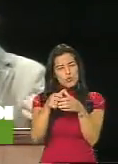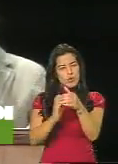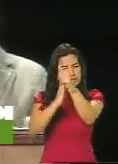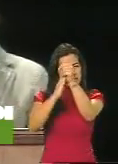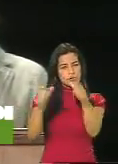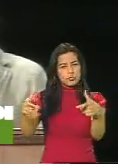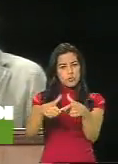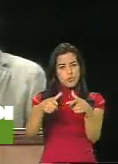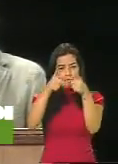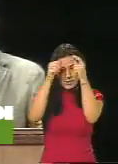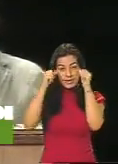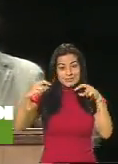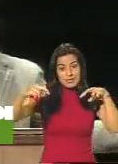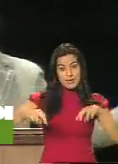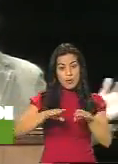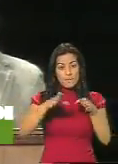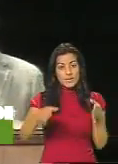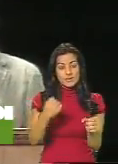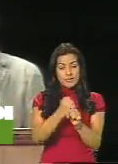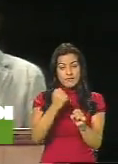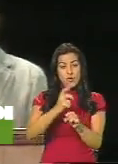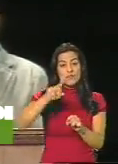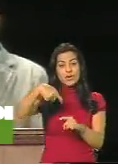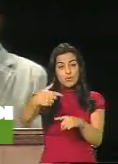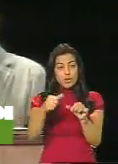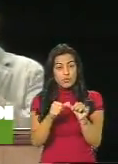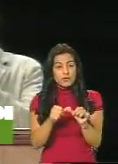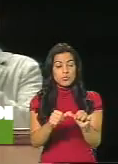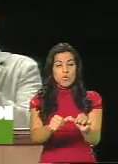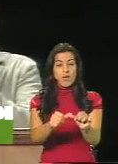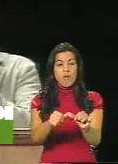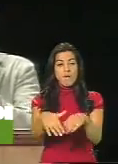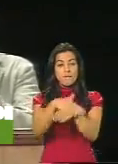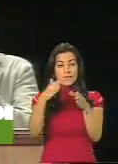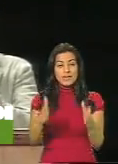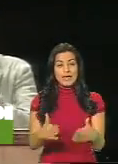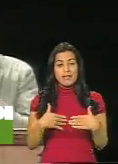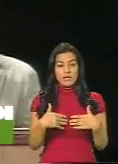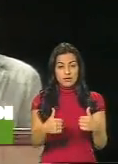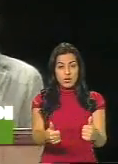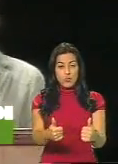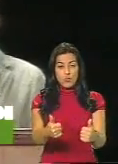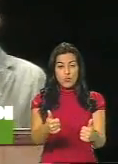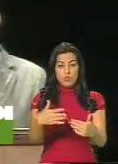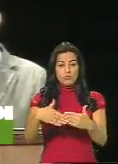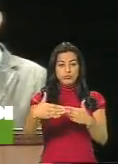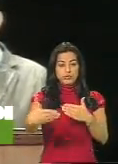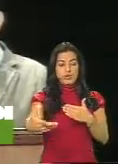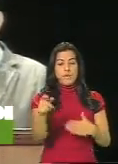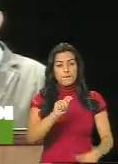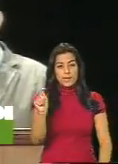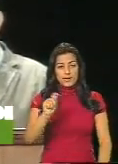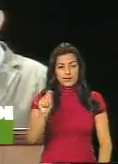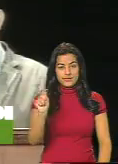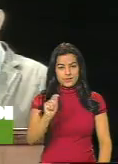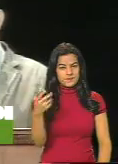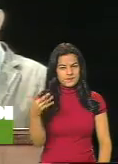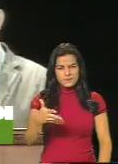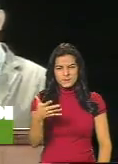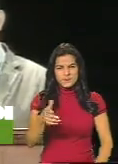en el inicio de las mesas de trabajo, que luego continuó la ministra de Salud a lo largo de estos meses,